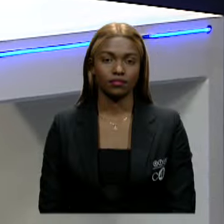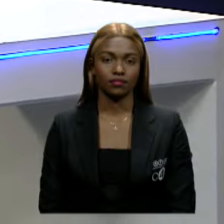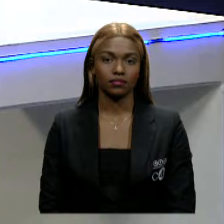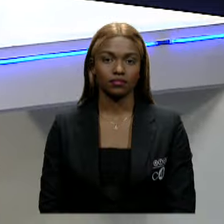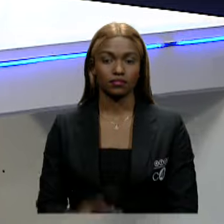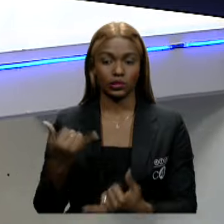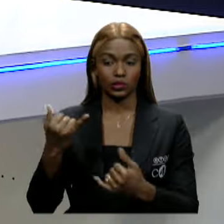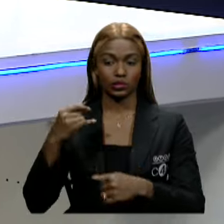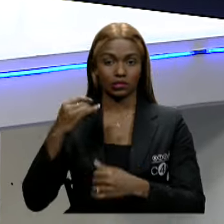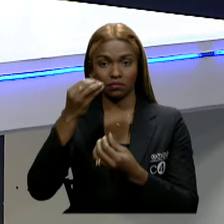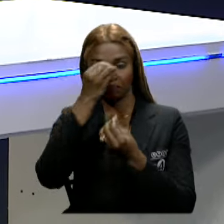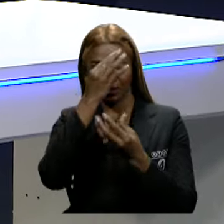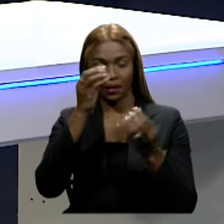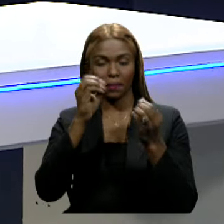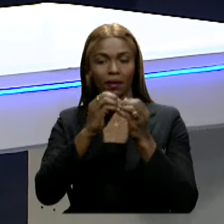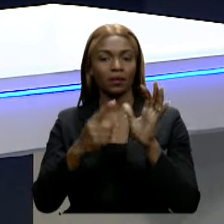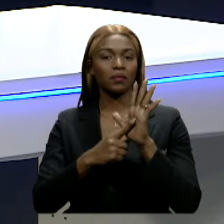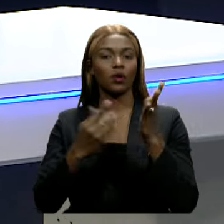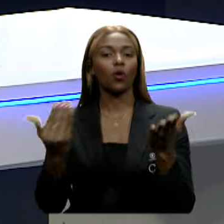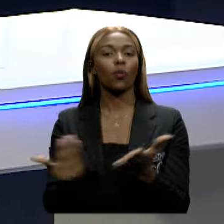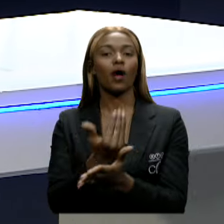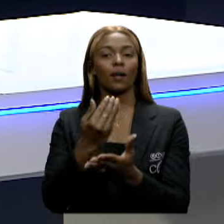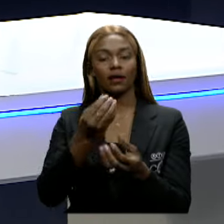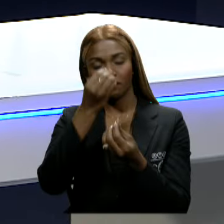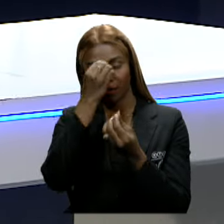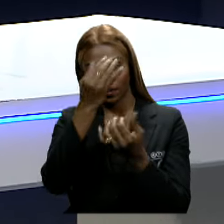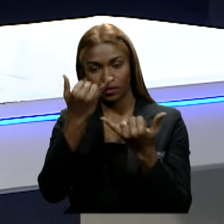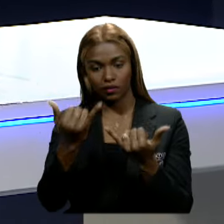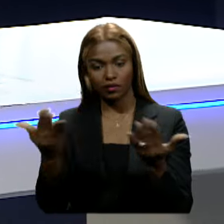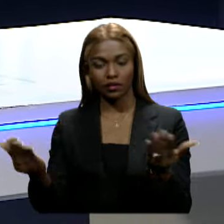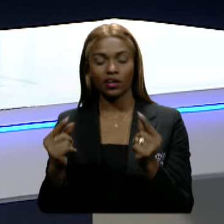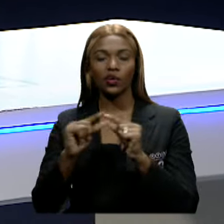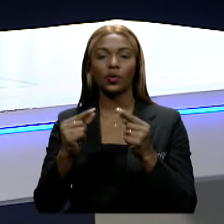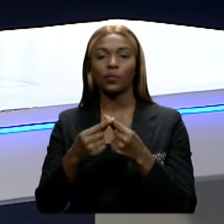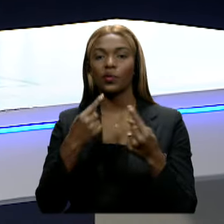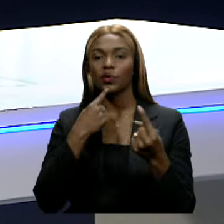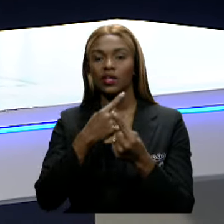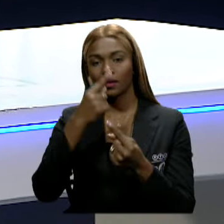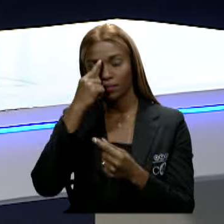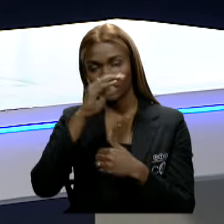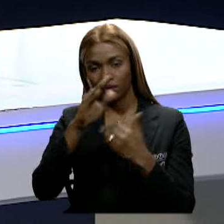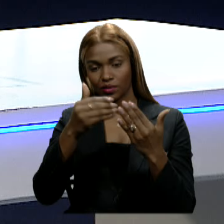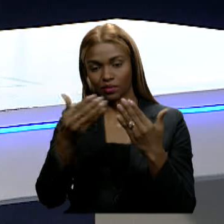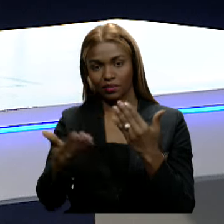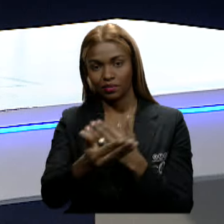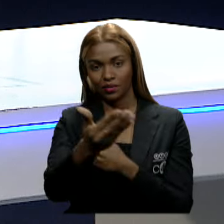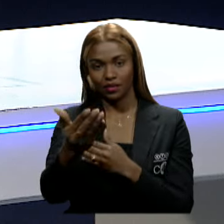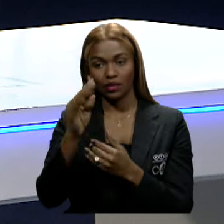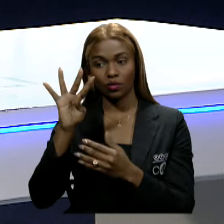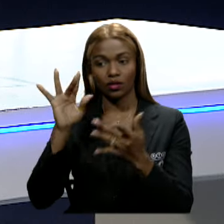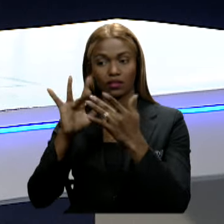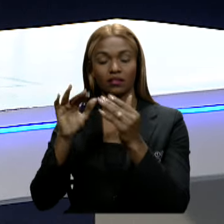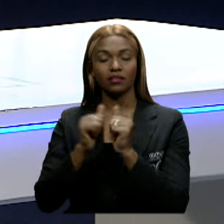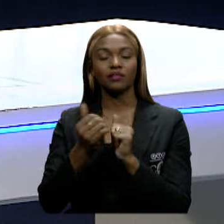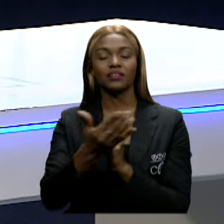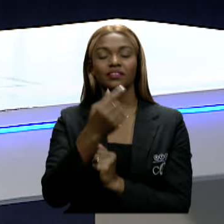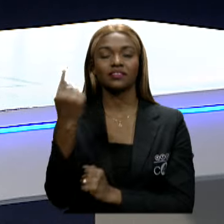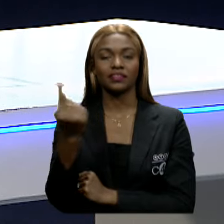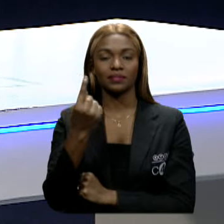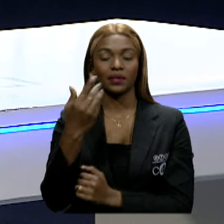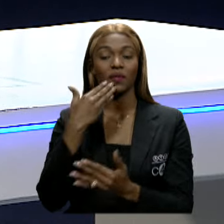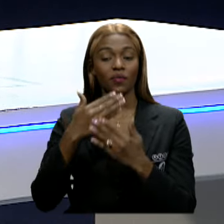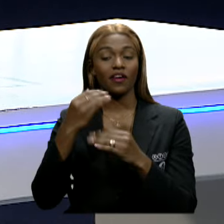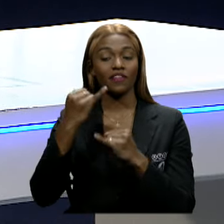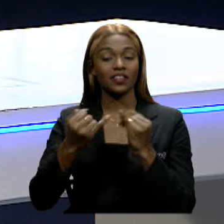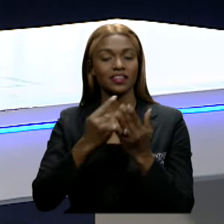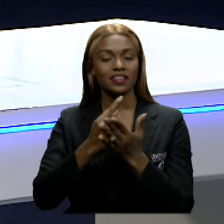A esta hora de la tarde, el 4 conecta con una actualización informativa central de noticias agradecidos y, por supuesto, que el 4 conecta siempre. Un fin de semana,